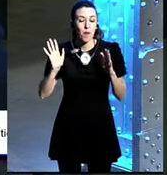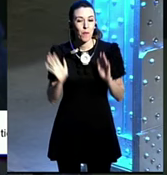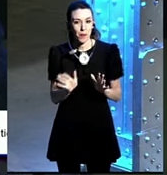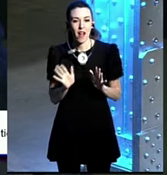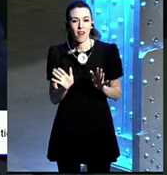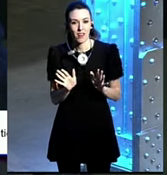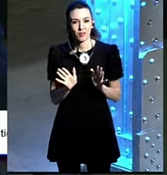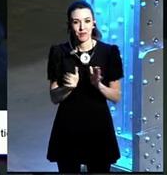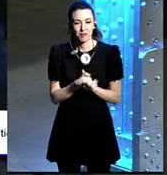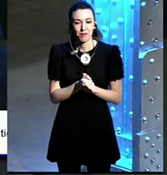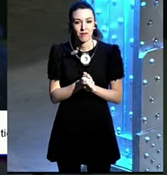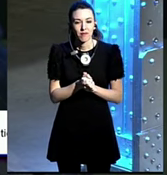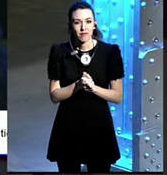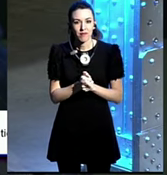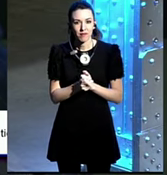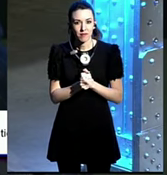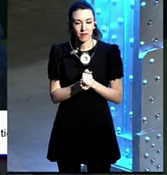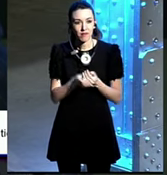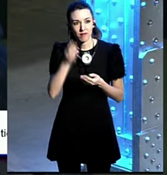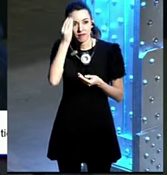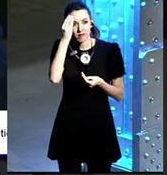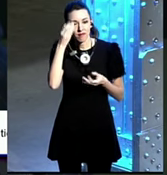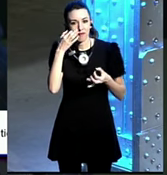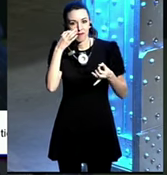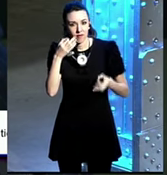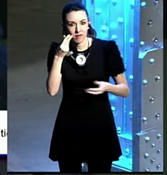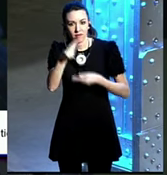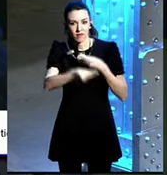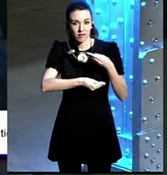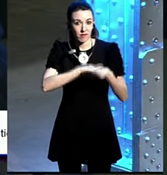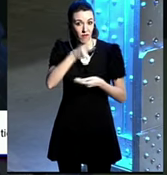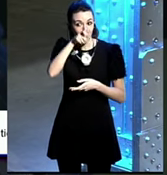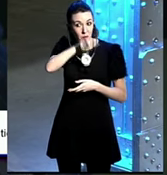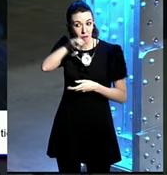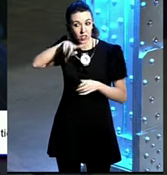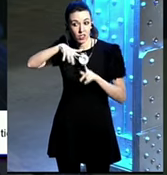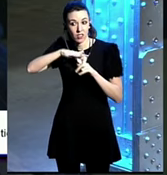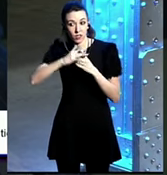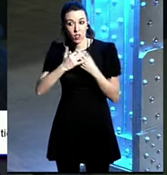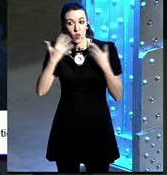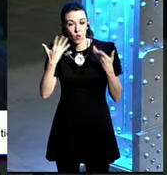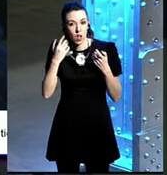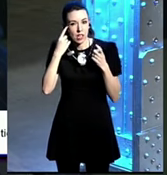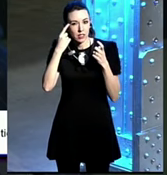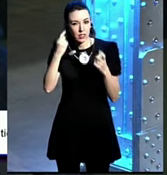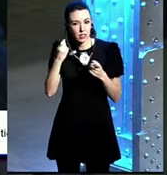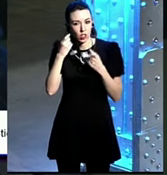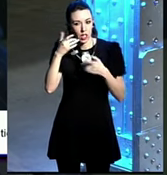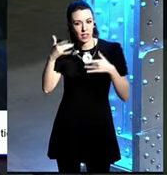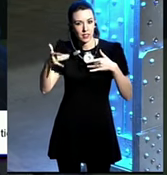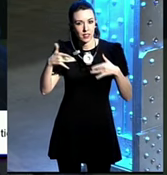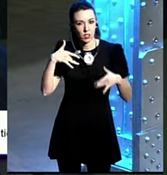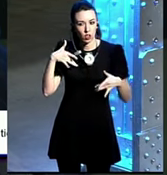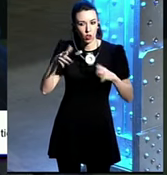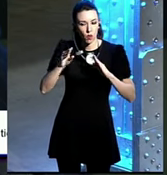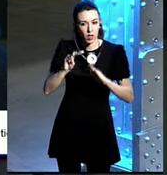Pero creo que lo que realmente hay que hacer con una persona en esta situación es intentar abordar los